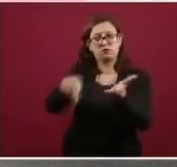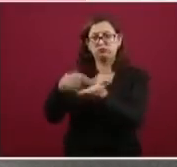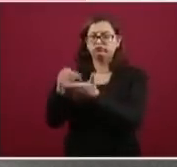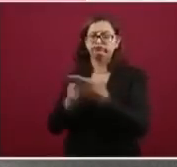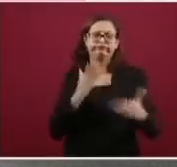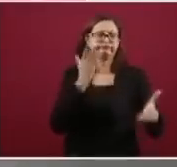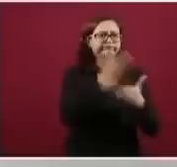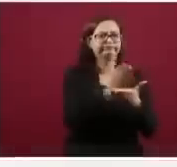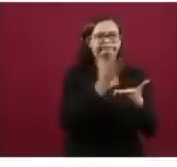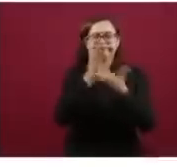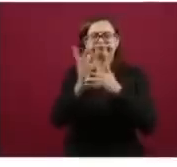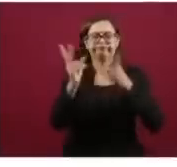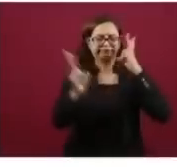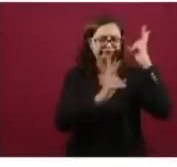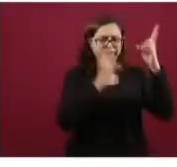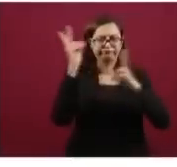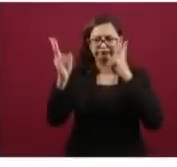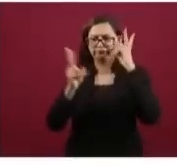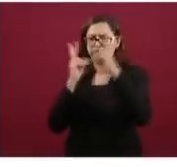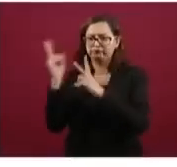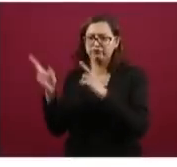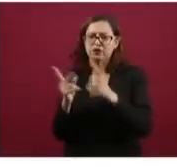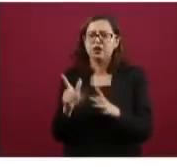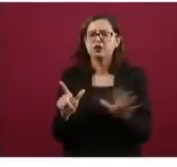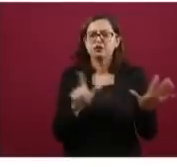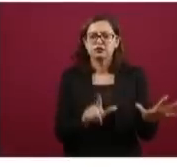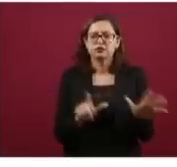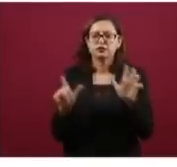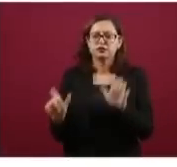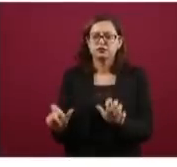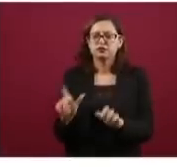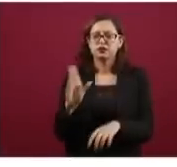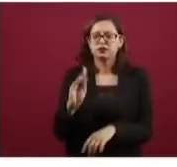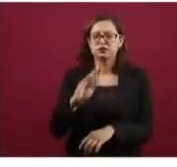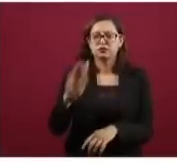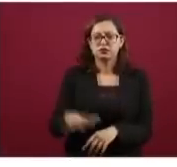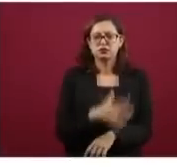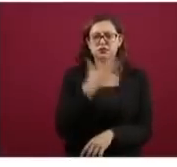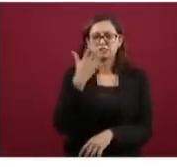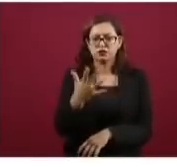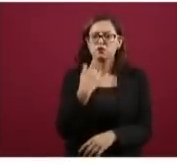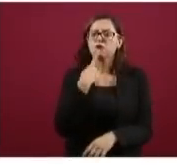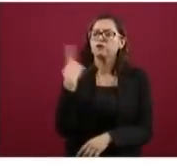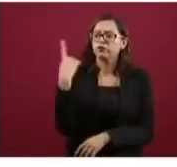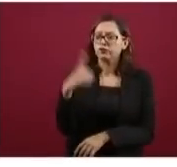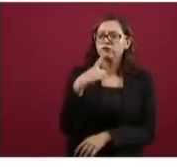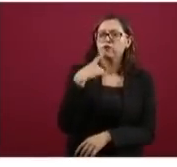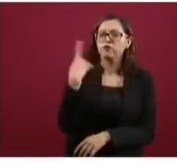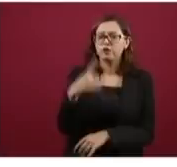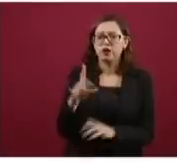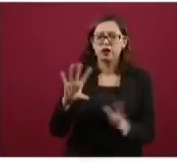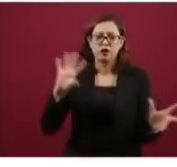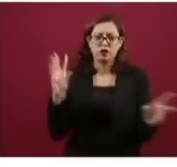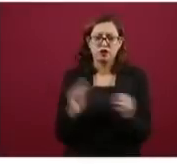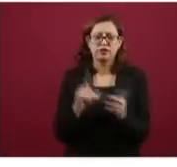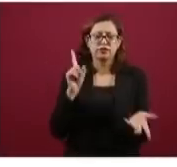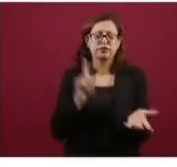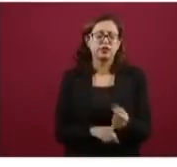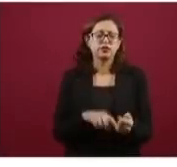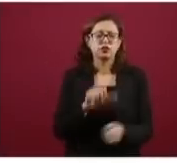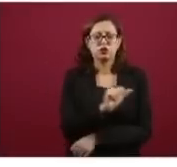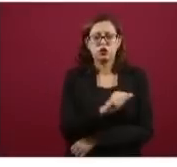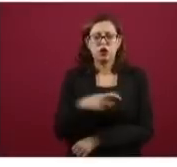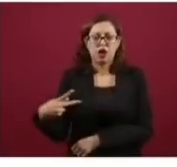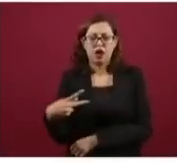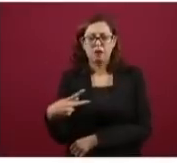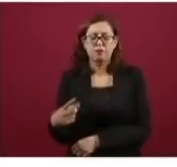con visitas realizadas que corresponden a 795 denuncias presentadas en la app solamente una